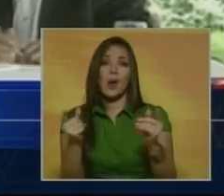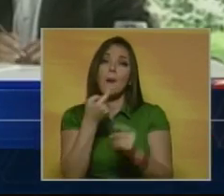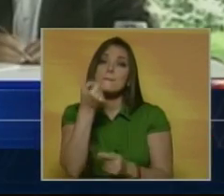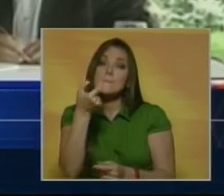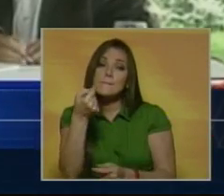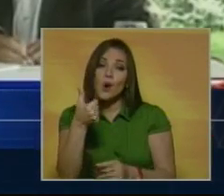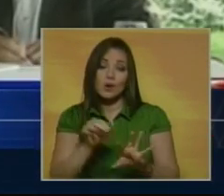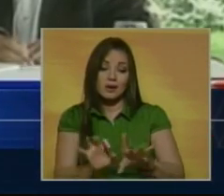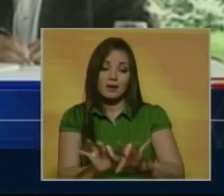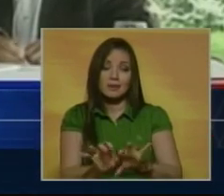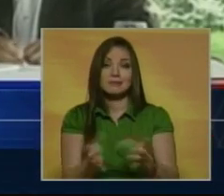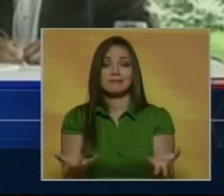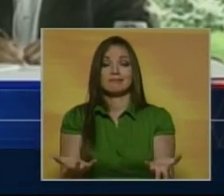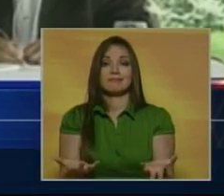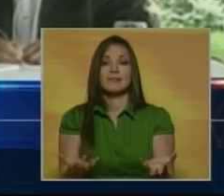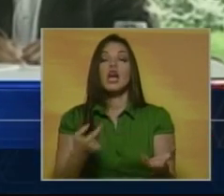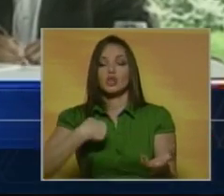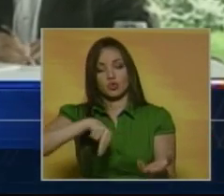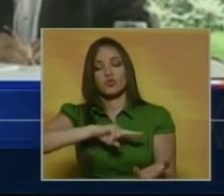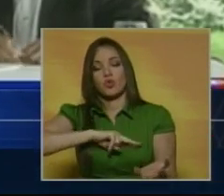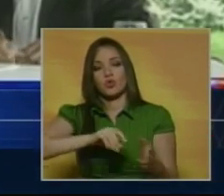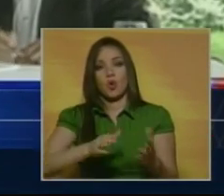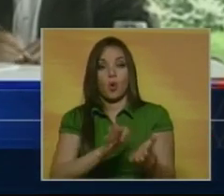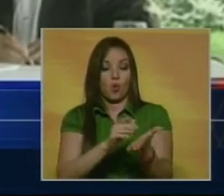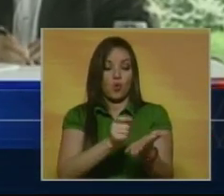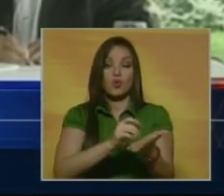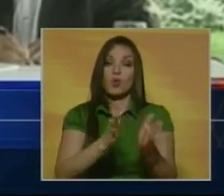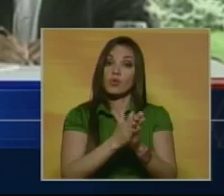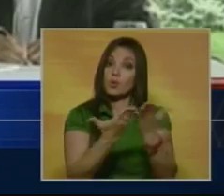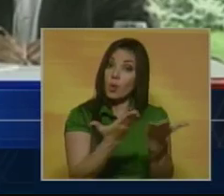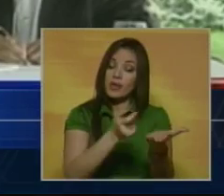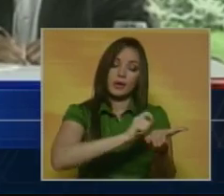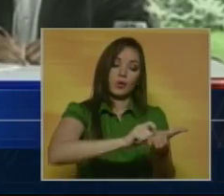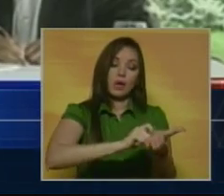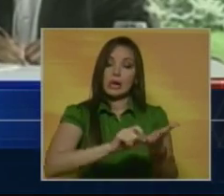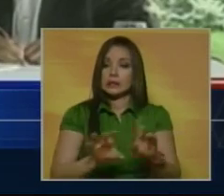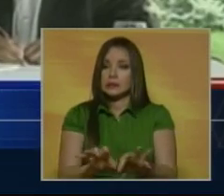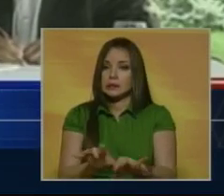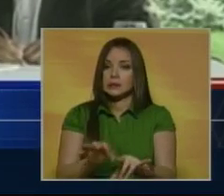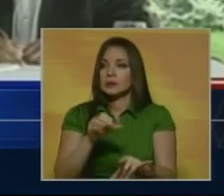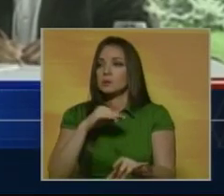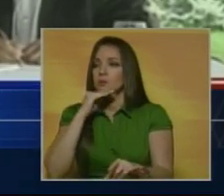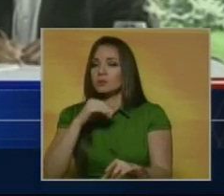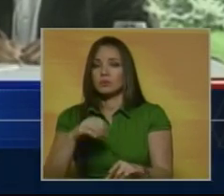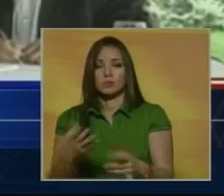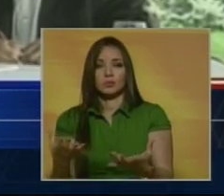la inscripción, el registro con unos cuadernillos que